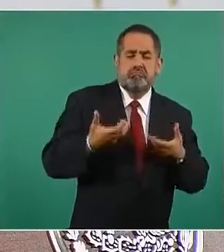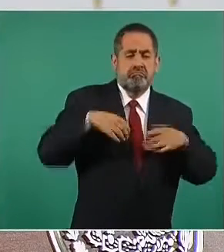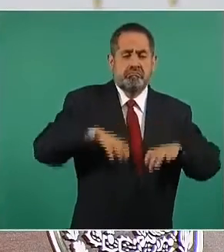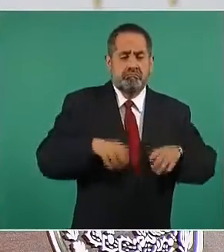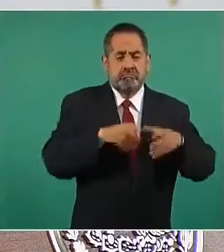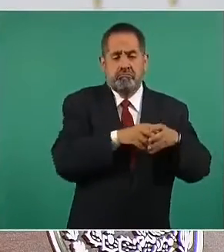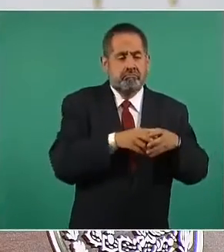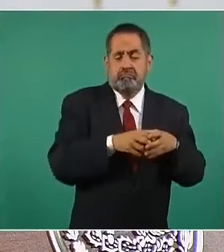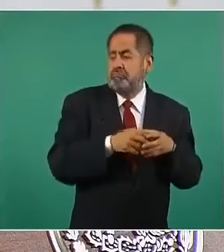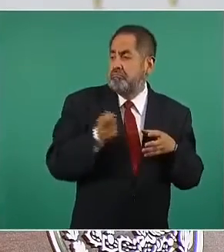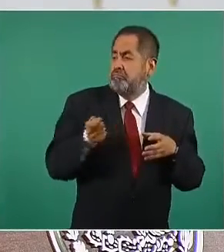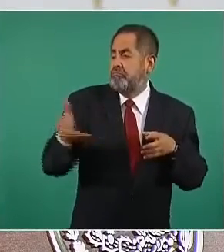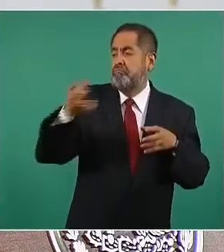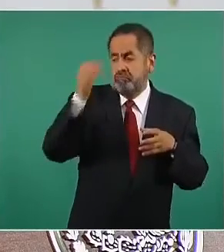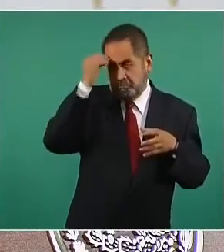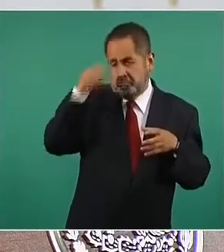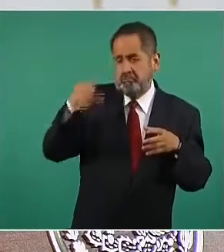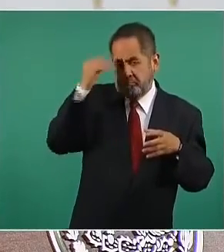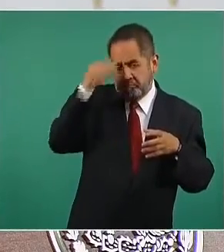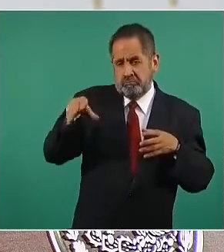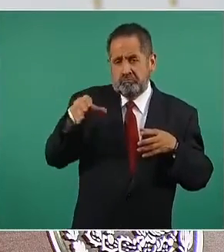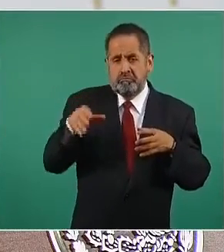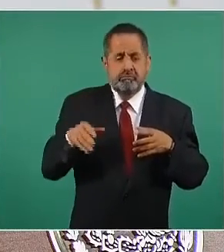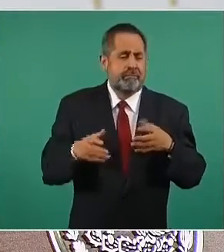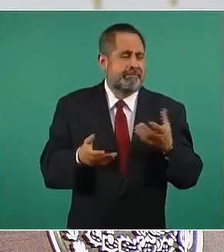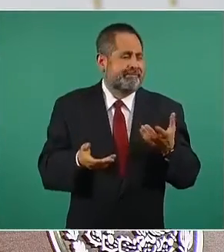porque son flojos,